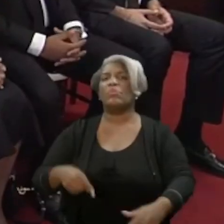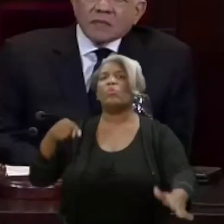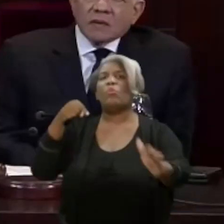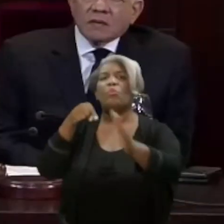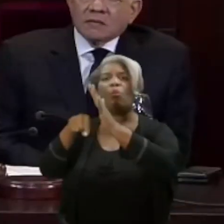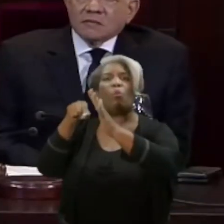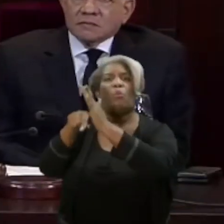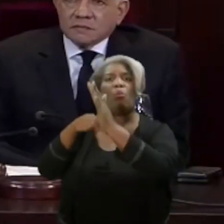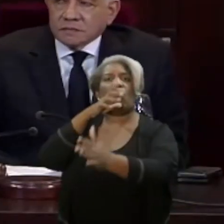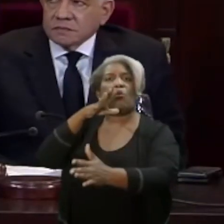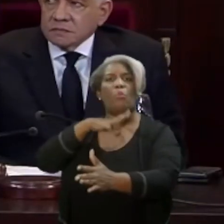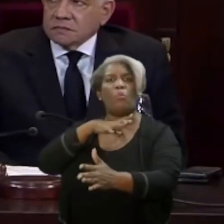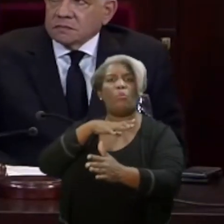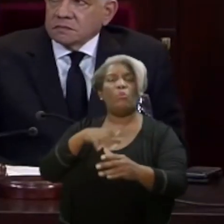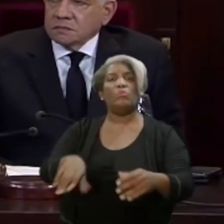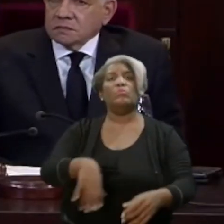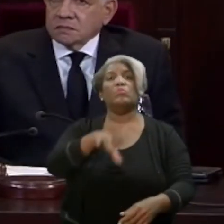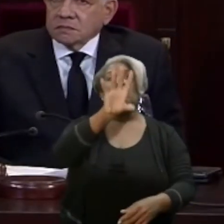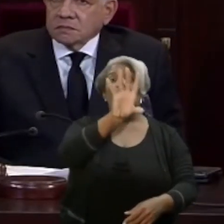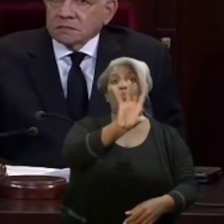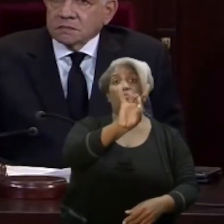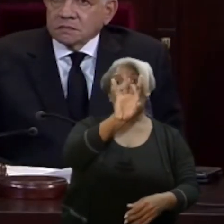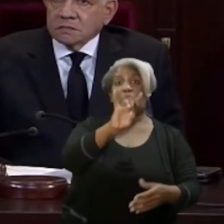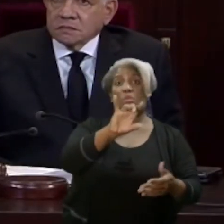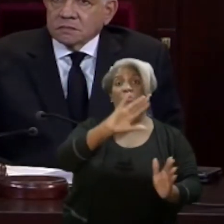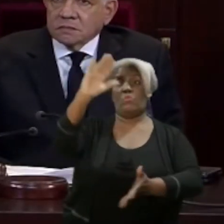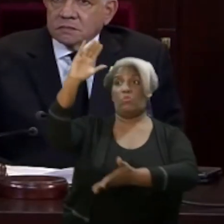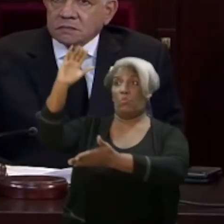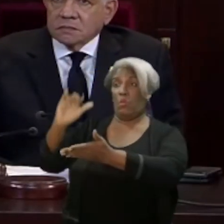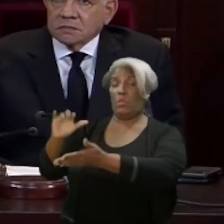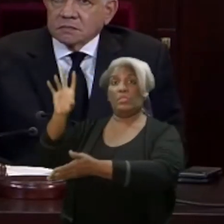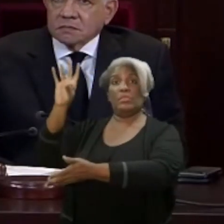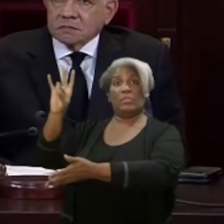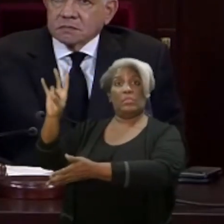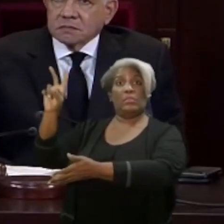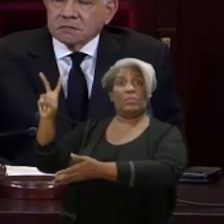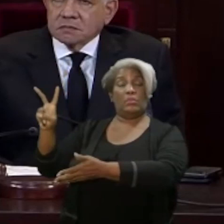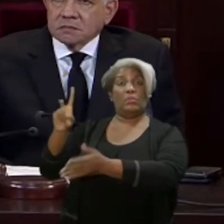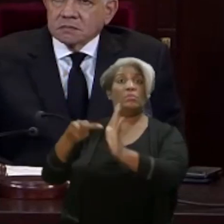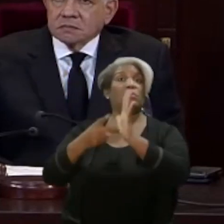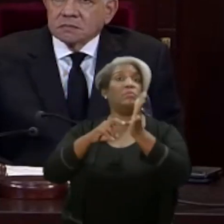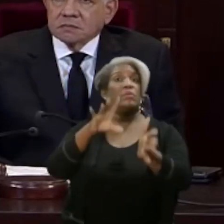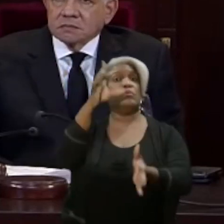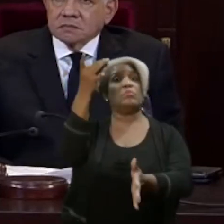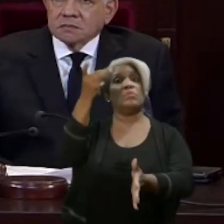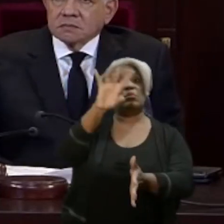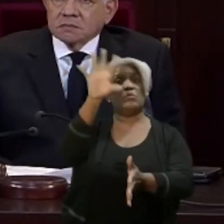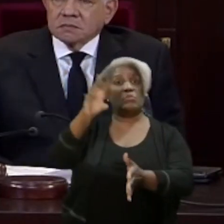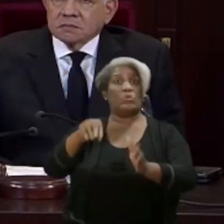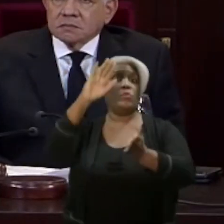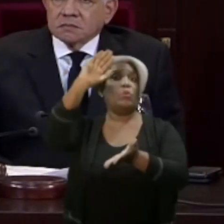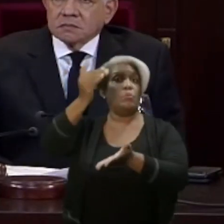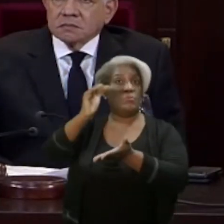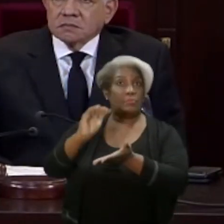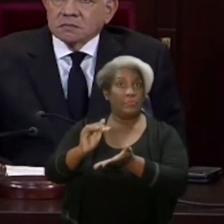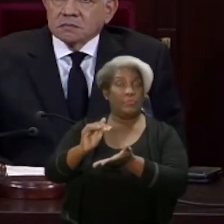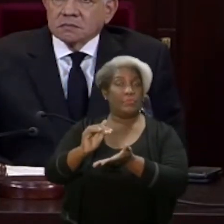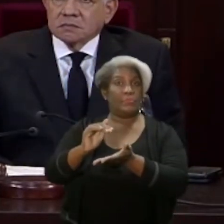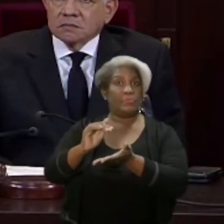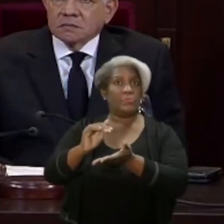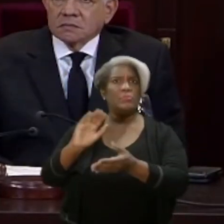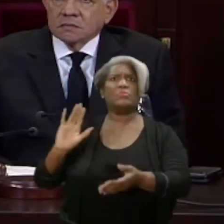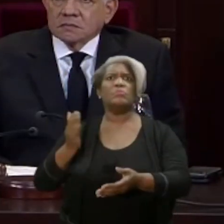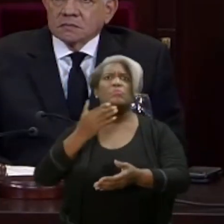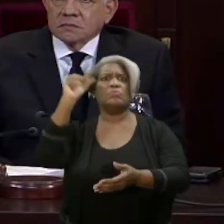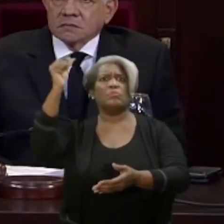de mujeres. De un promedio de 88 ha descendido a 72 para un 18% de disminución. En esta gestión